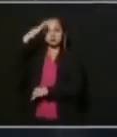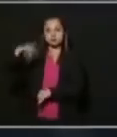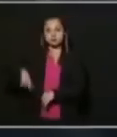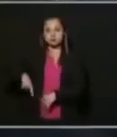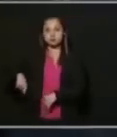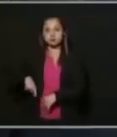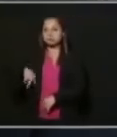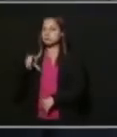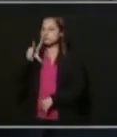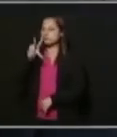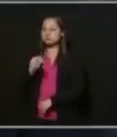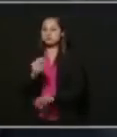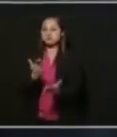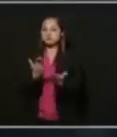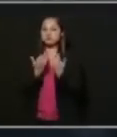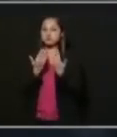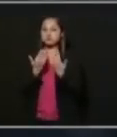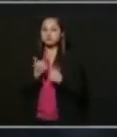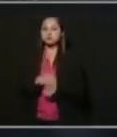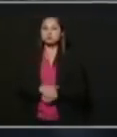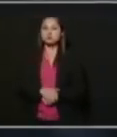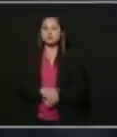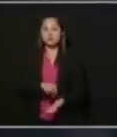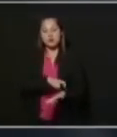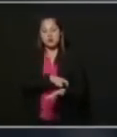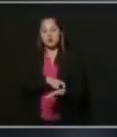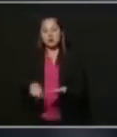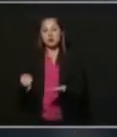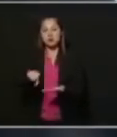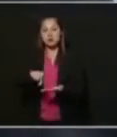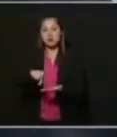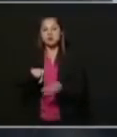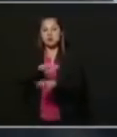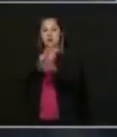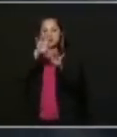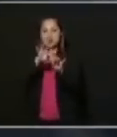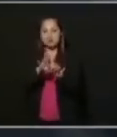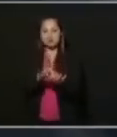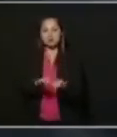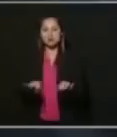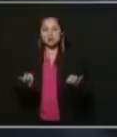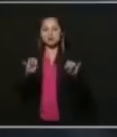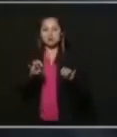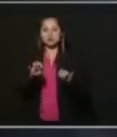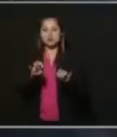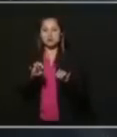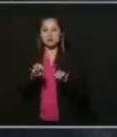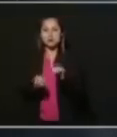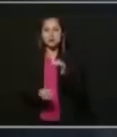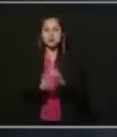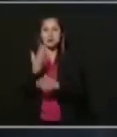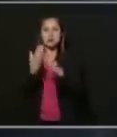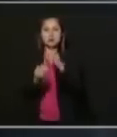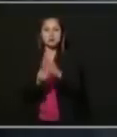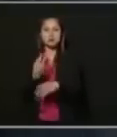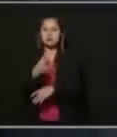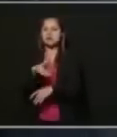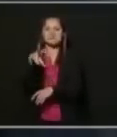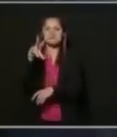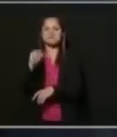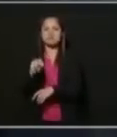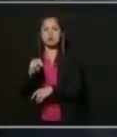No se comprarán sistemas de cómputo en el primer año de gobierno y después